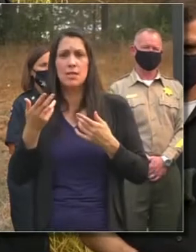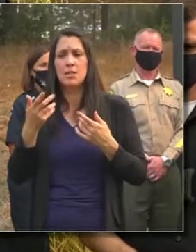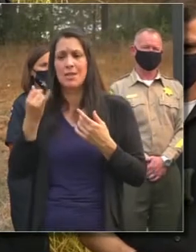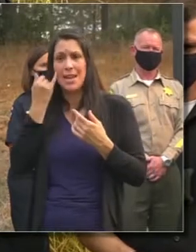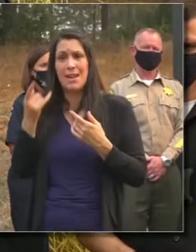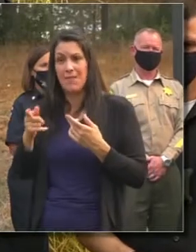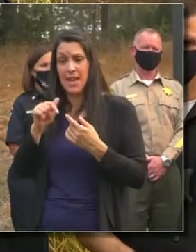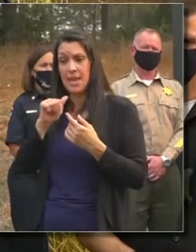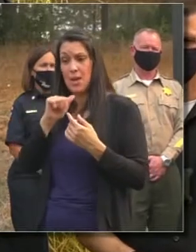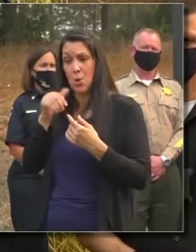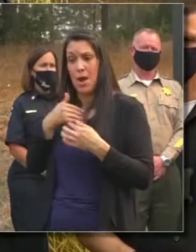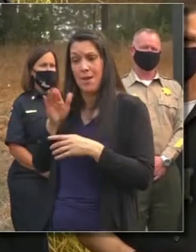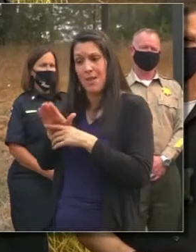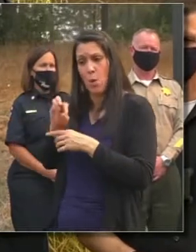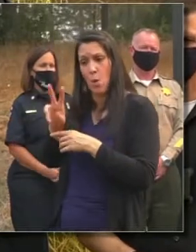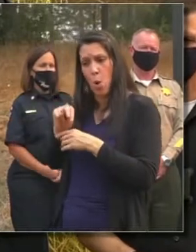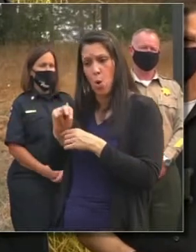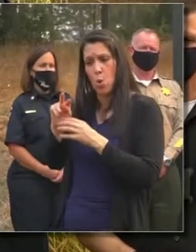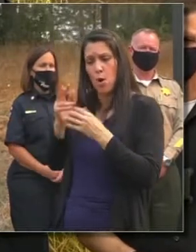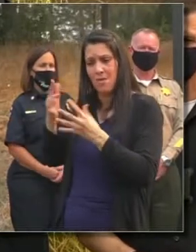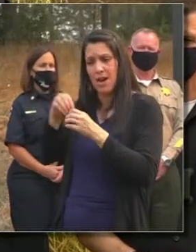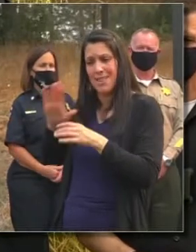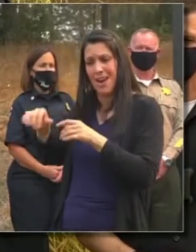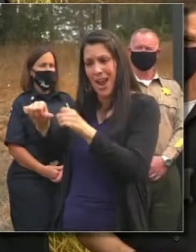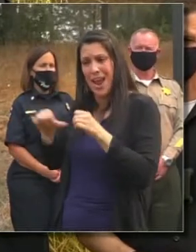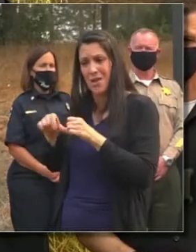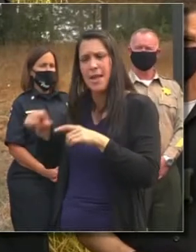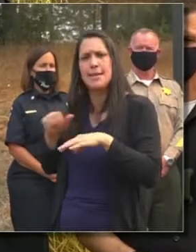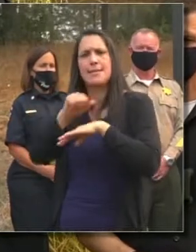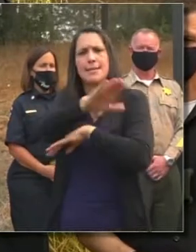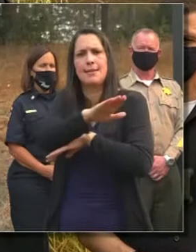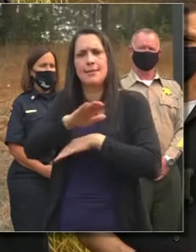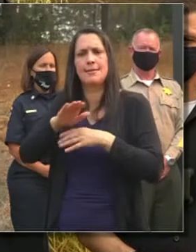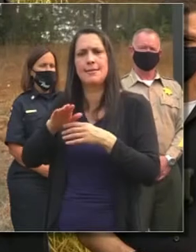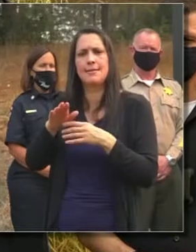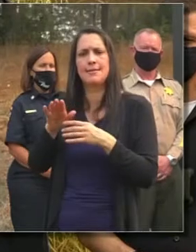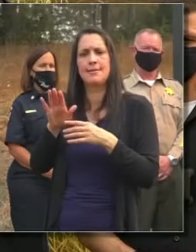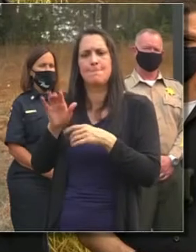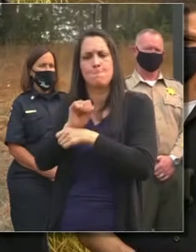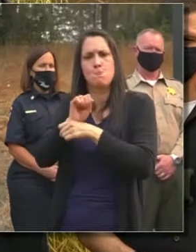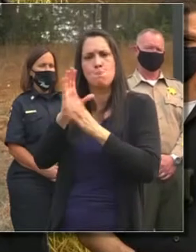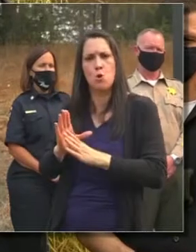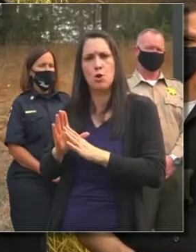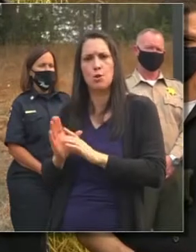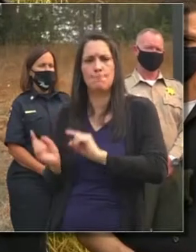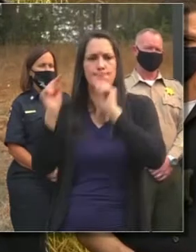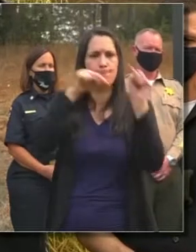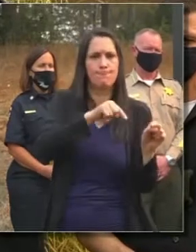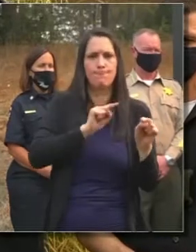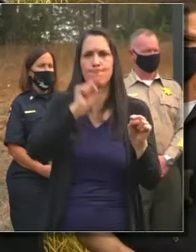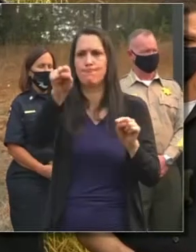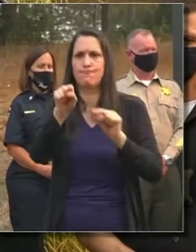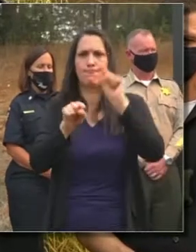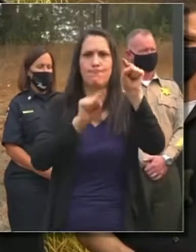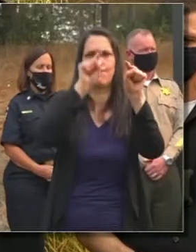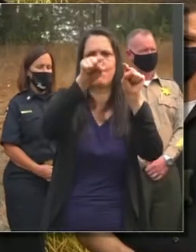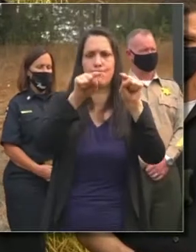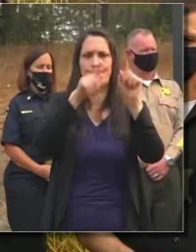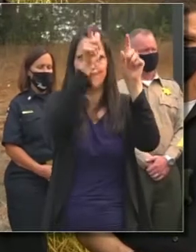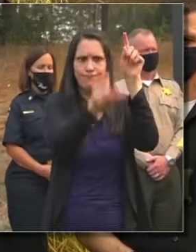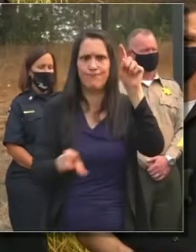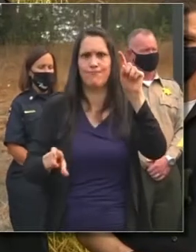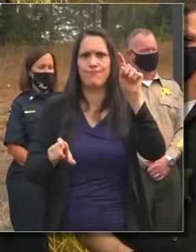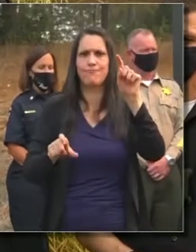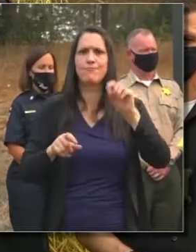que no han luchado contra sus propios desastres o incendios u otros problemas que han estado pasando pero tenemos a bomberos de